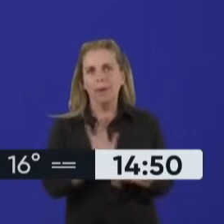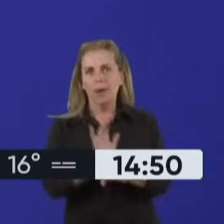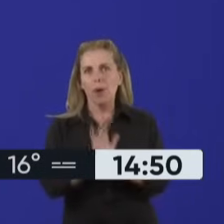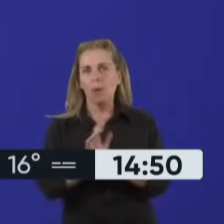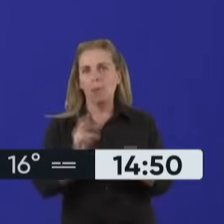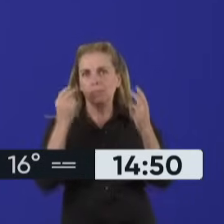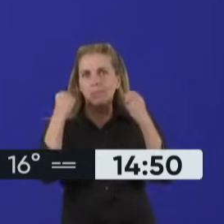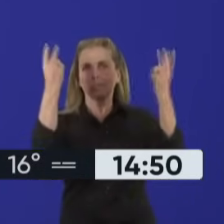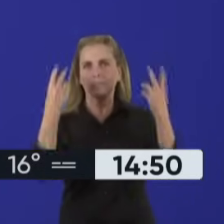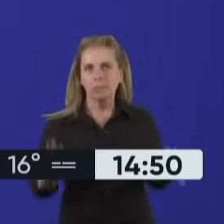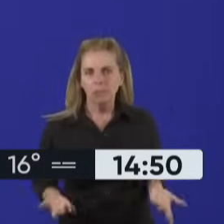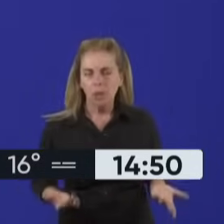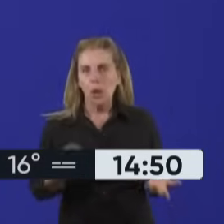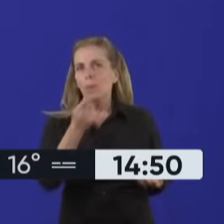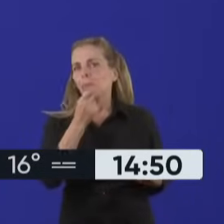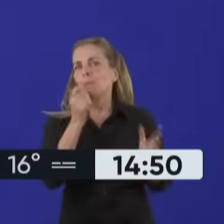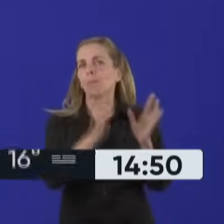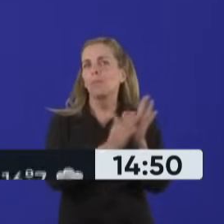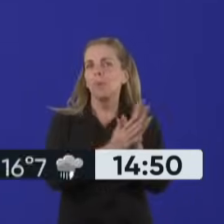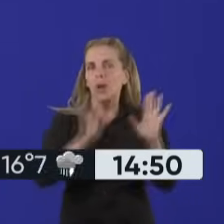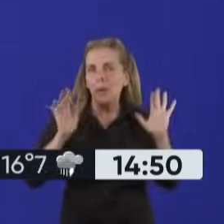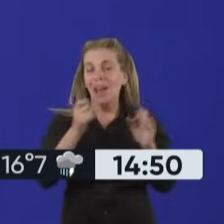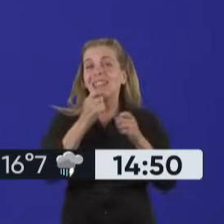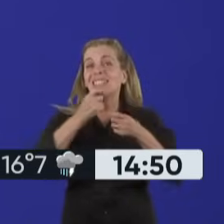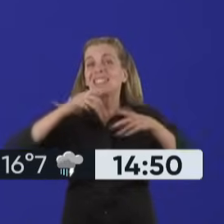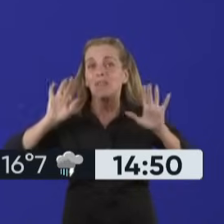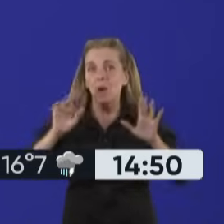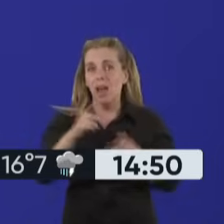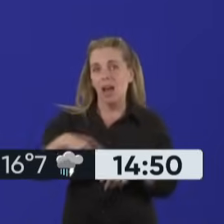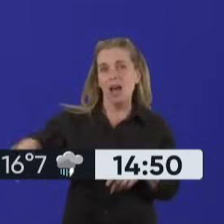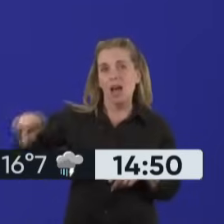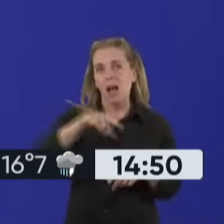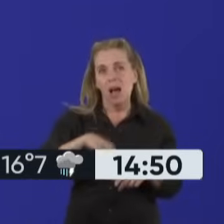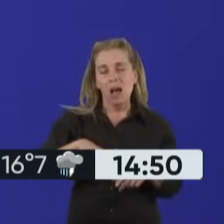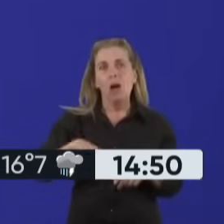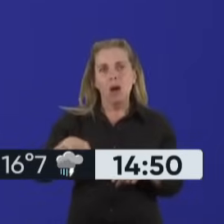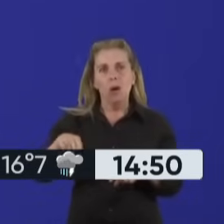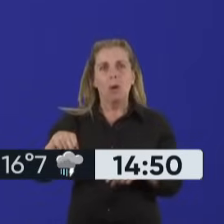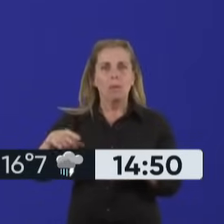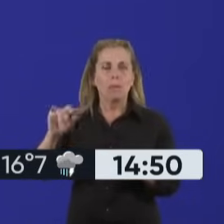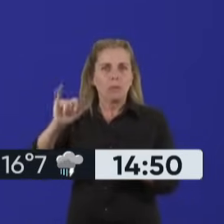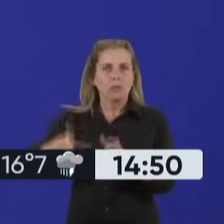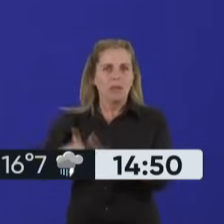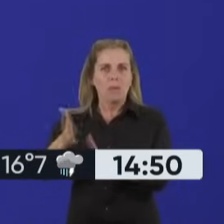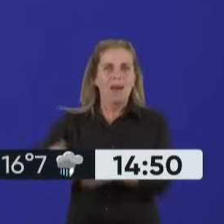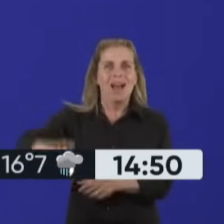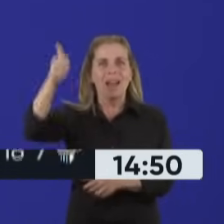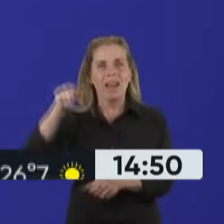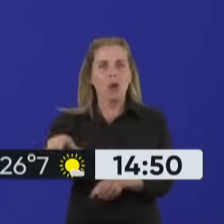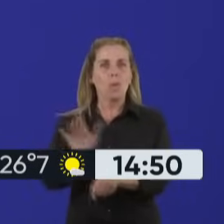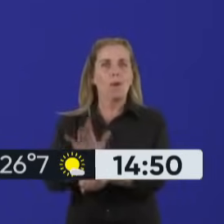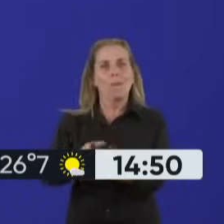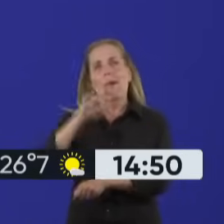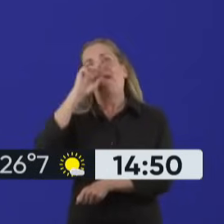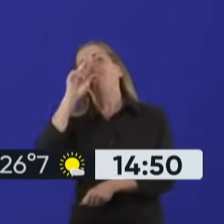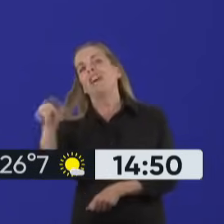pura. Si estuvieran para ganar, acorde a lo agrandado que están, seguramente